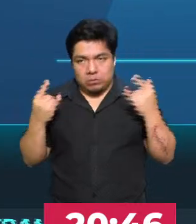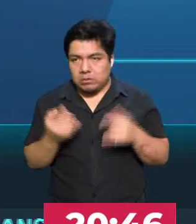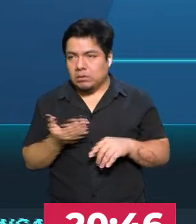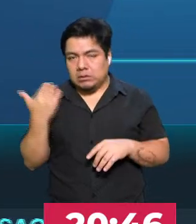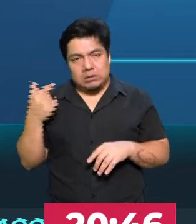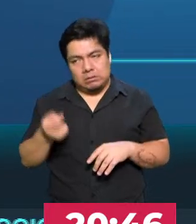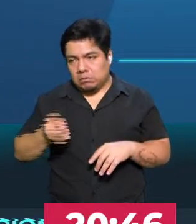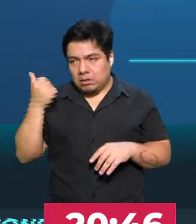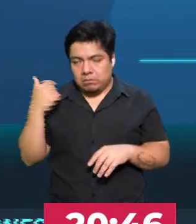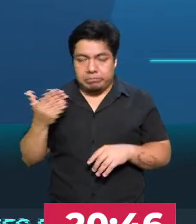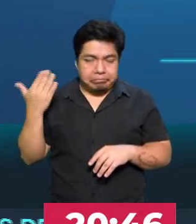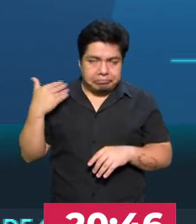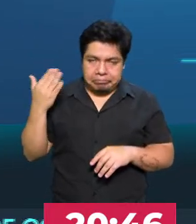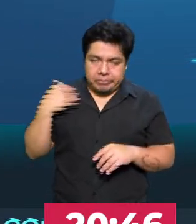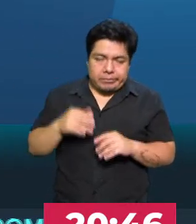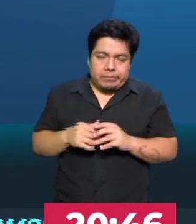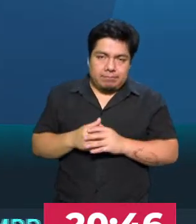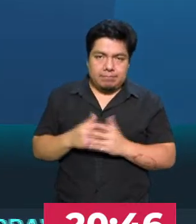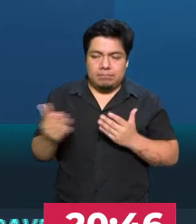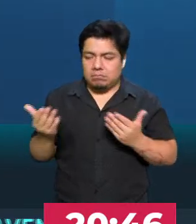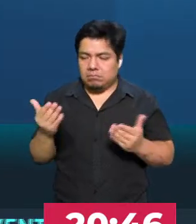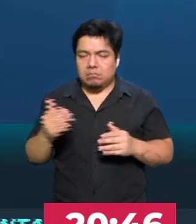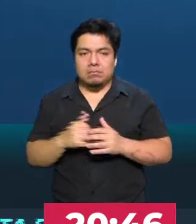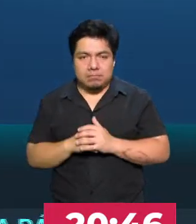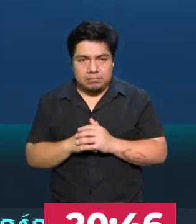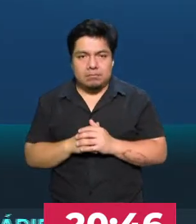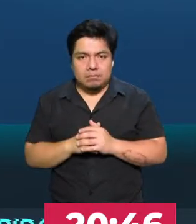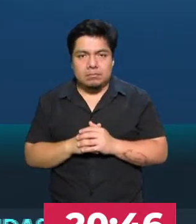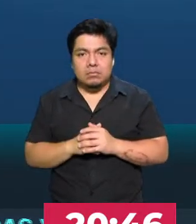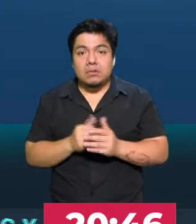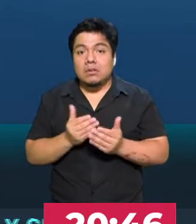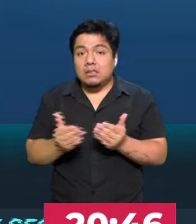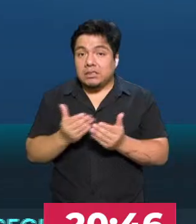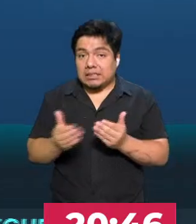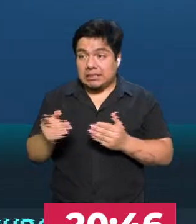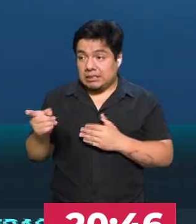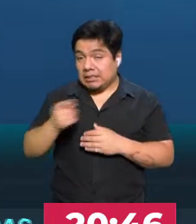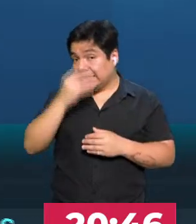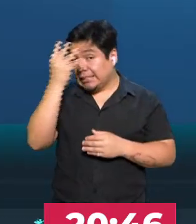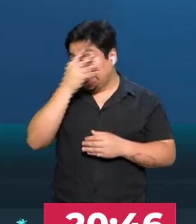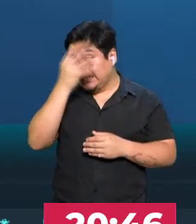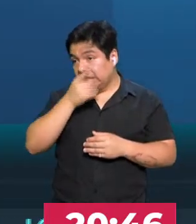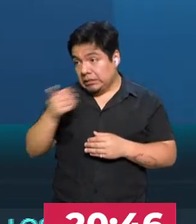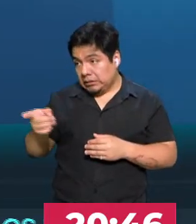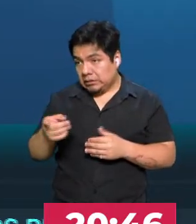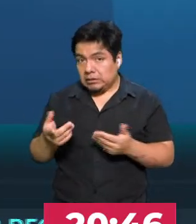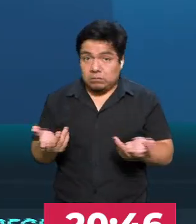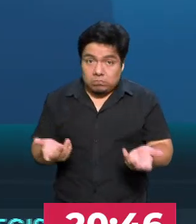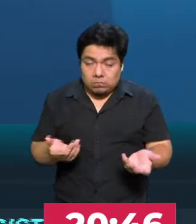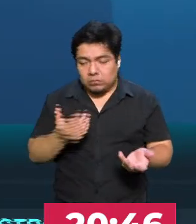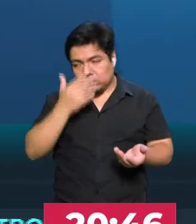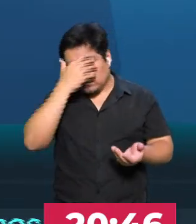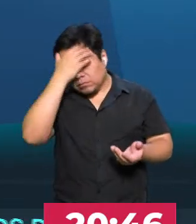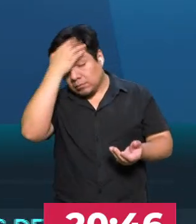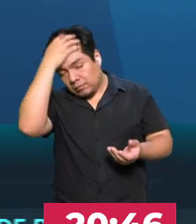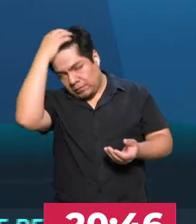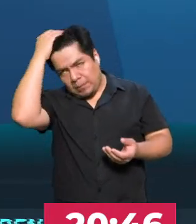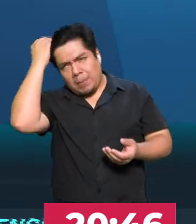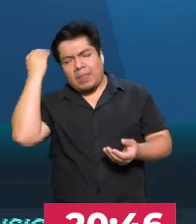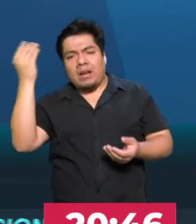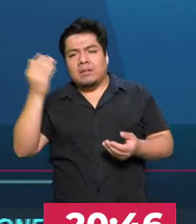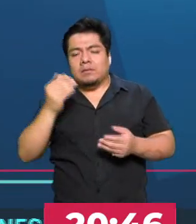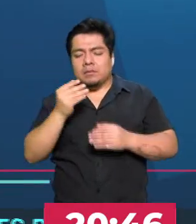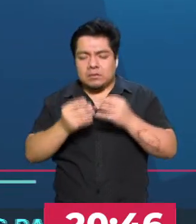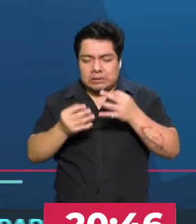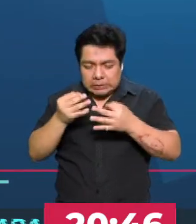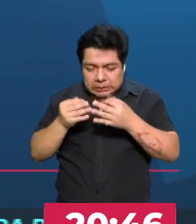bastante añejo, el cual nos da a conocer que en este momento Donald Trump está, pues, digamos que cruzando una línea